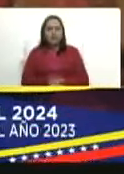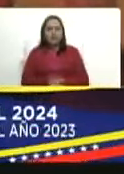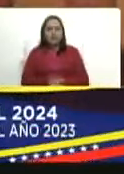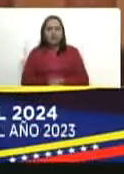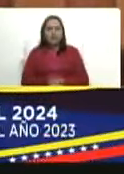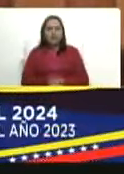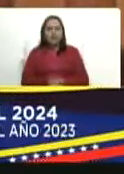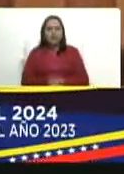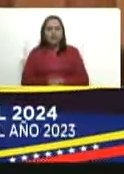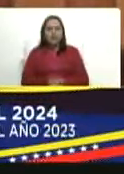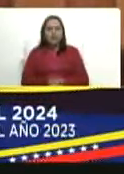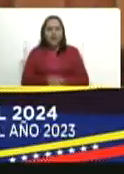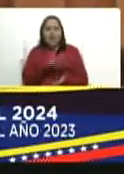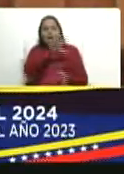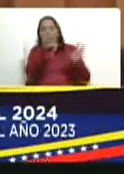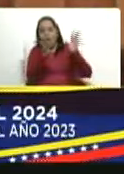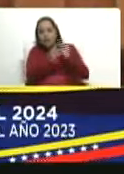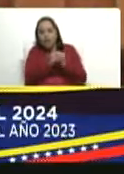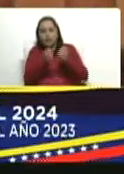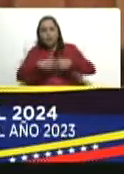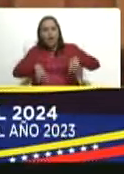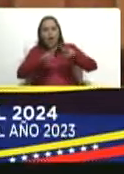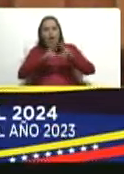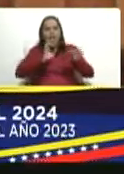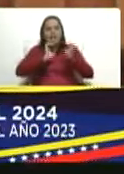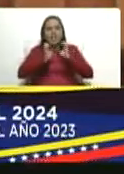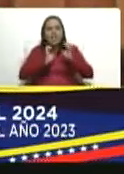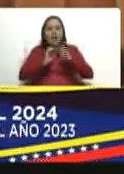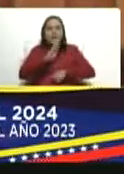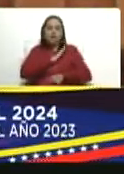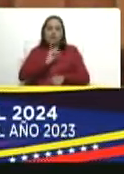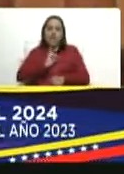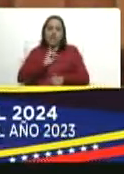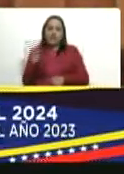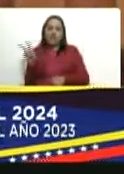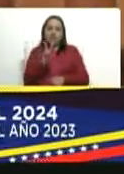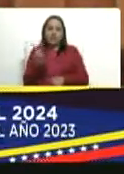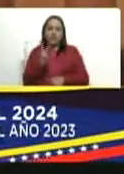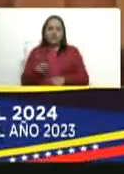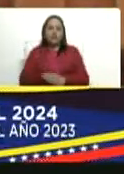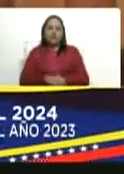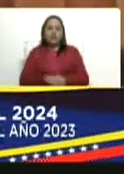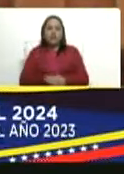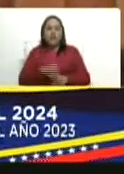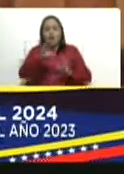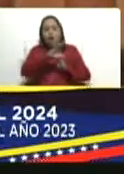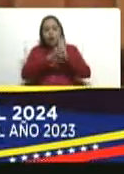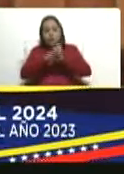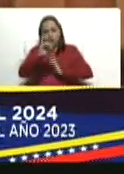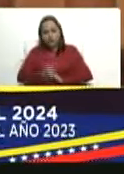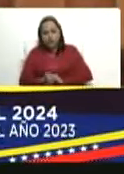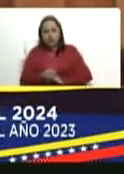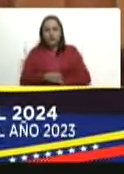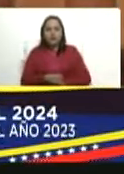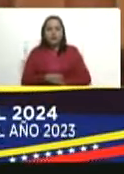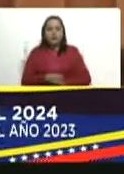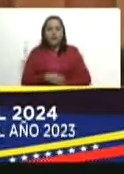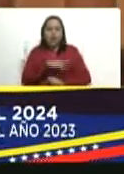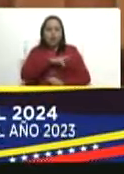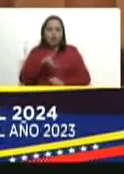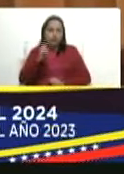apegada a los principios, a la ética, a la nacionalidad venezolana, a la Constitución de la